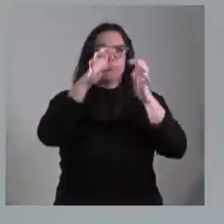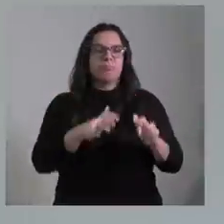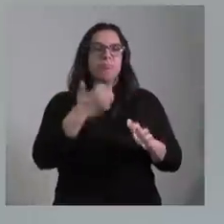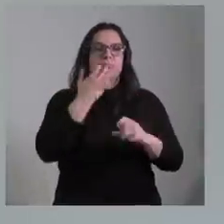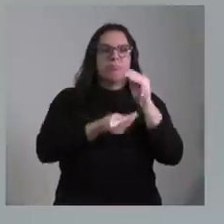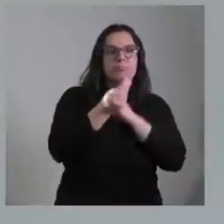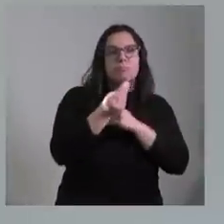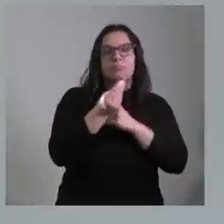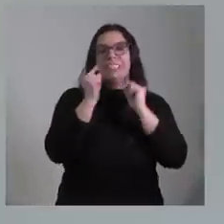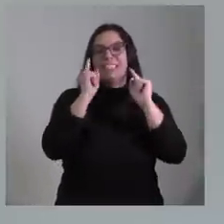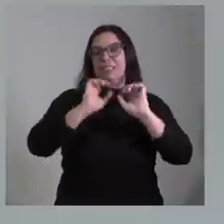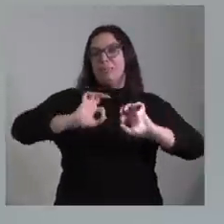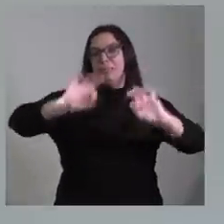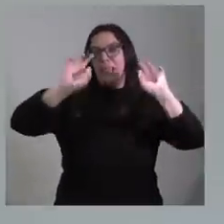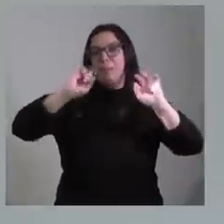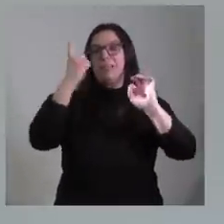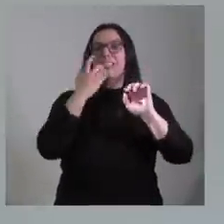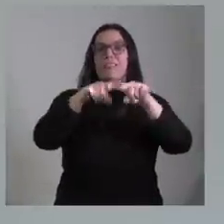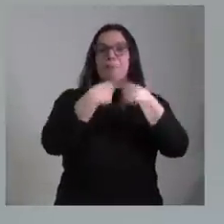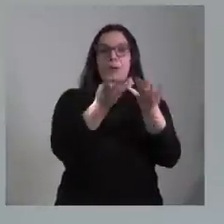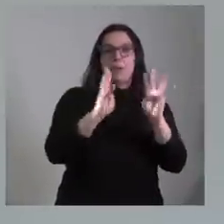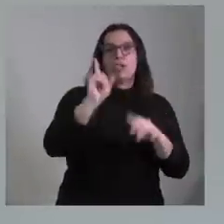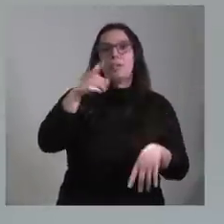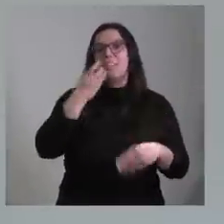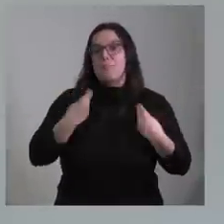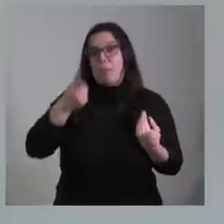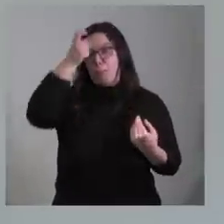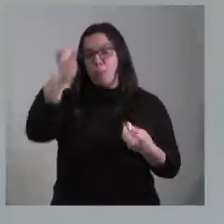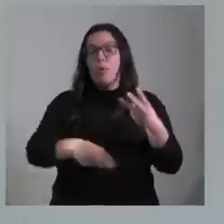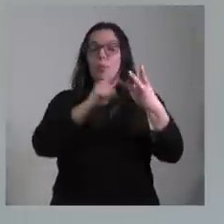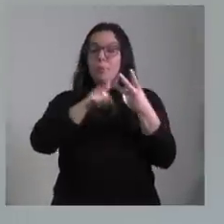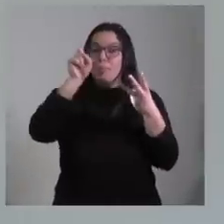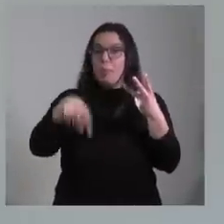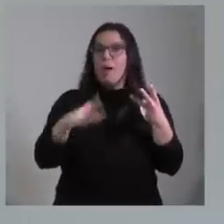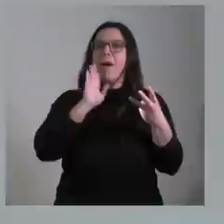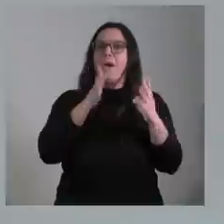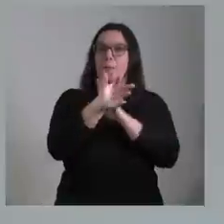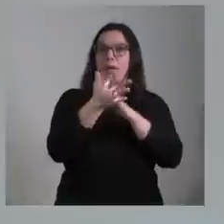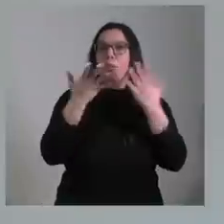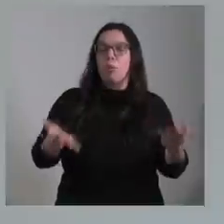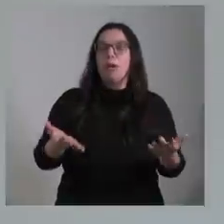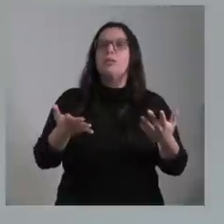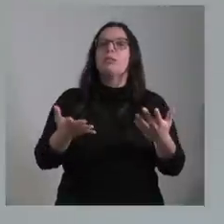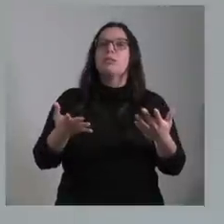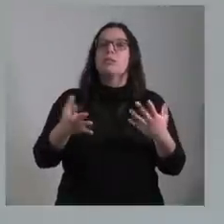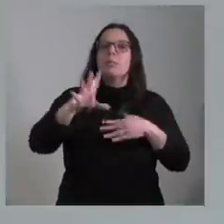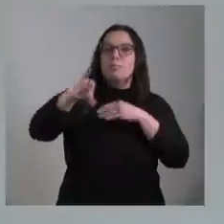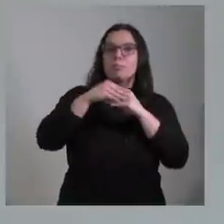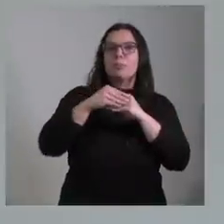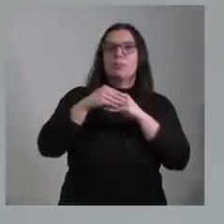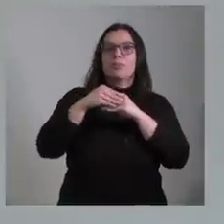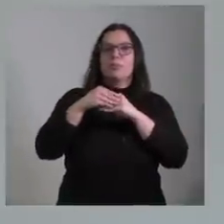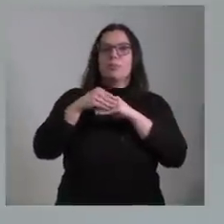especialmente para las familias numerosas y el medio rural y además como ya se dijo en su momento iban a estar complementadas por una agenda